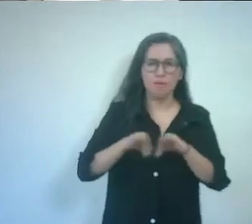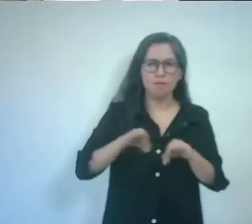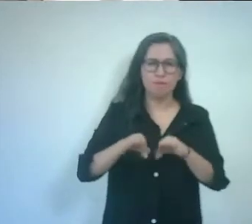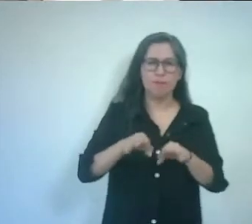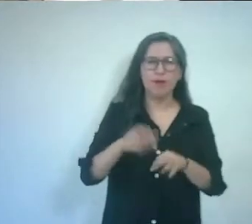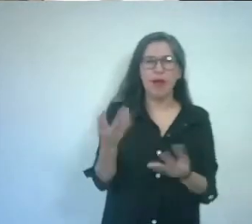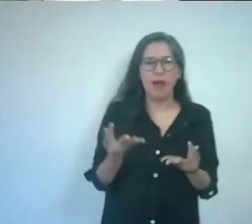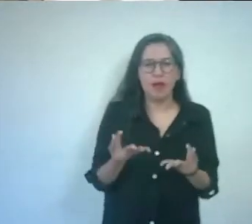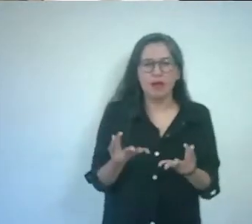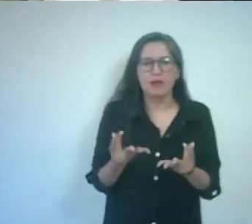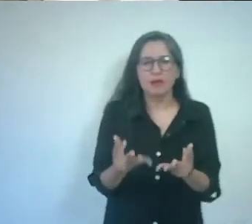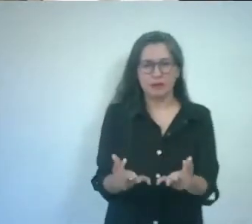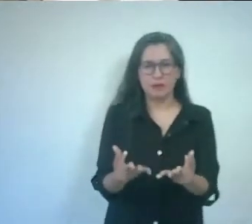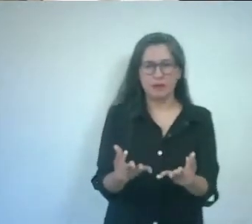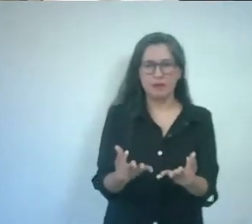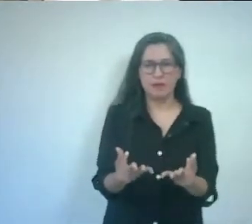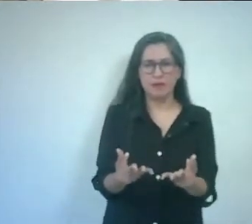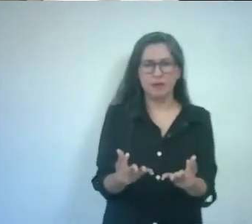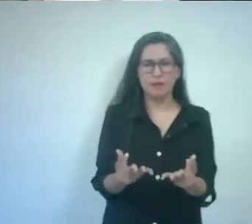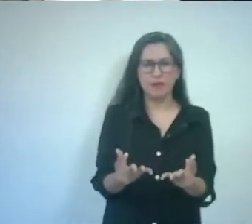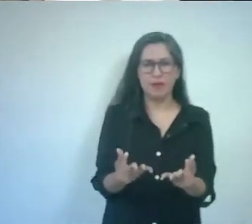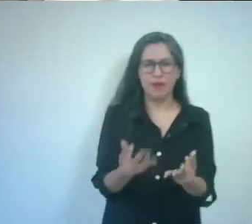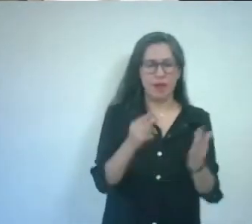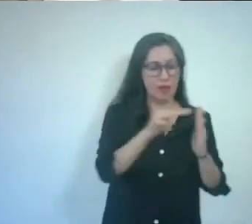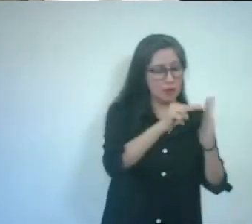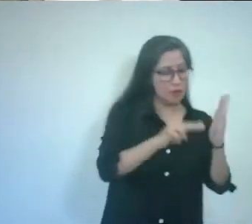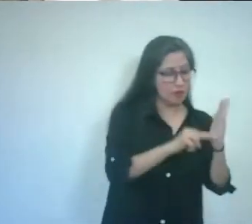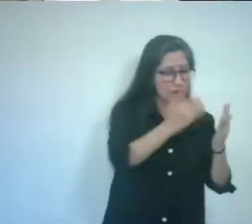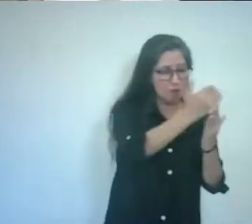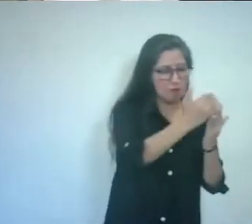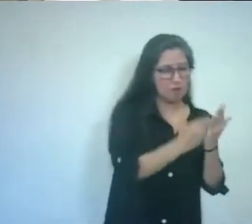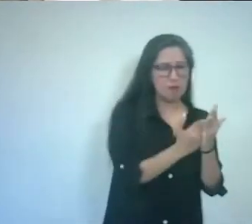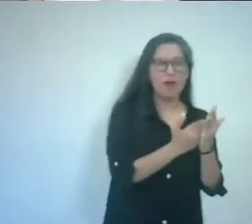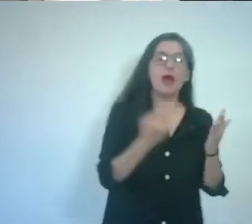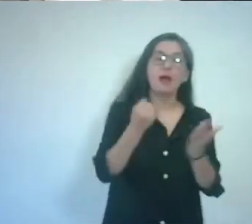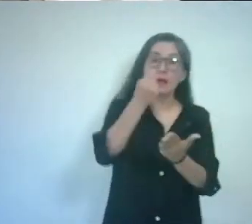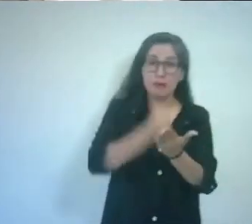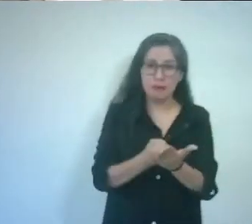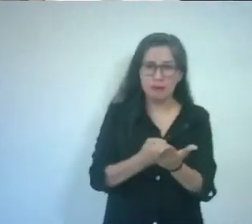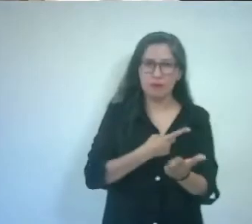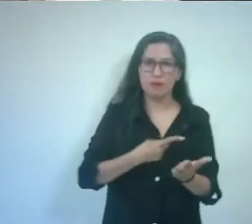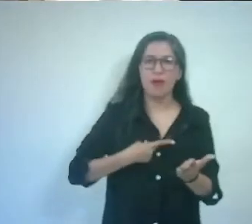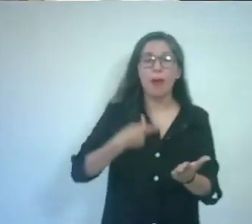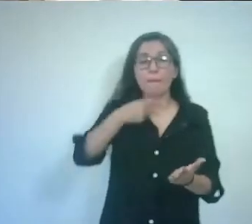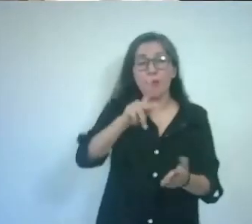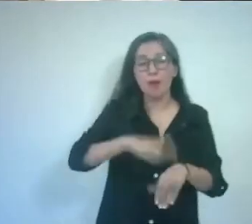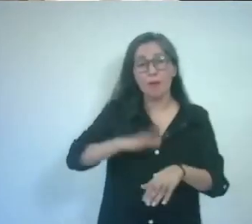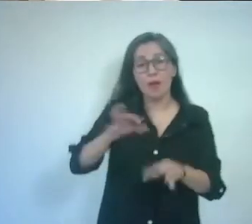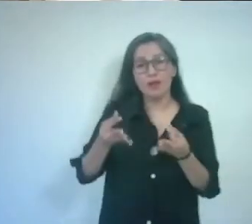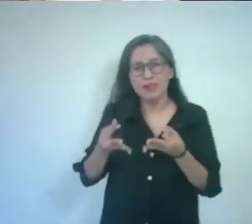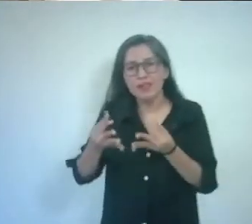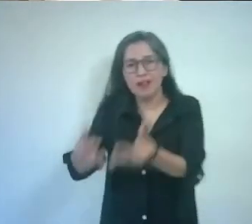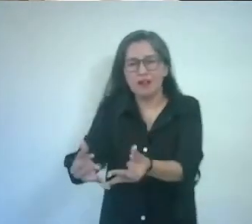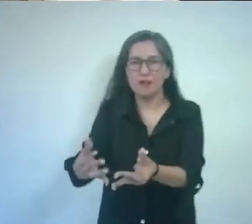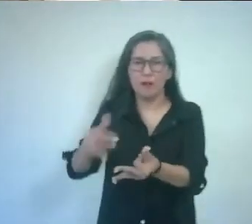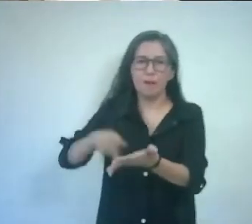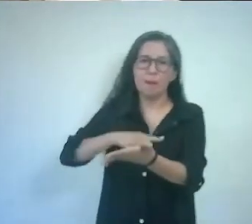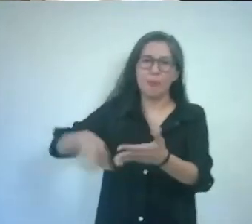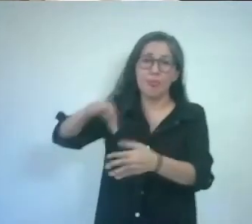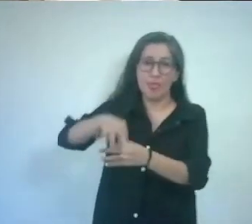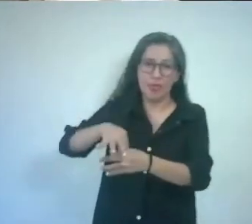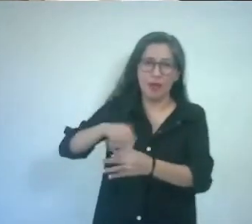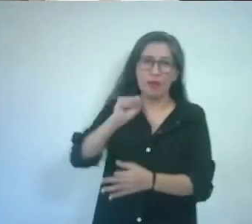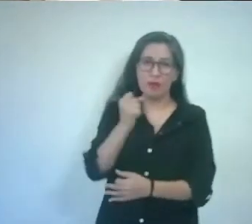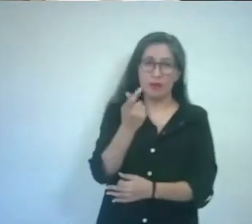la calidad que el marco normativo nos exige, pero sobre todo con la calidad de elecciones que